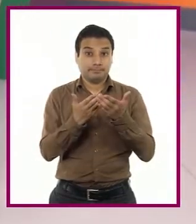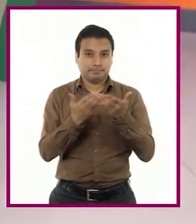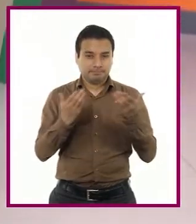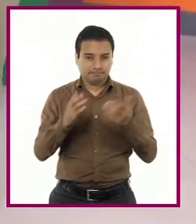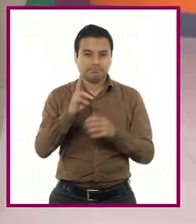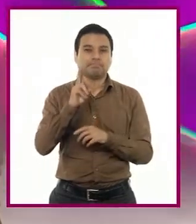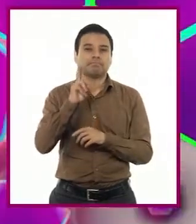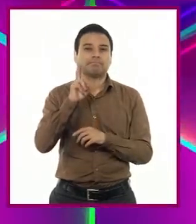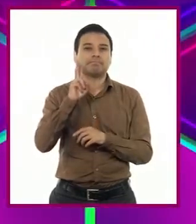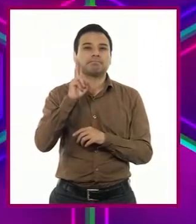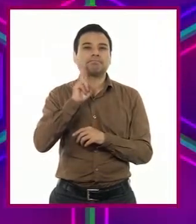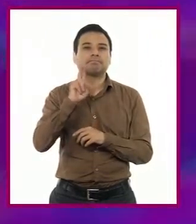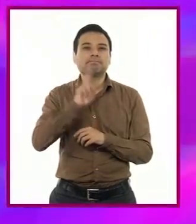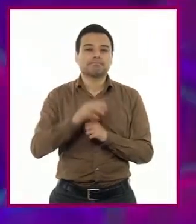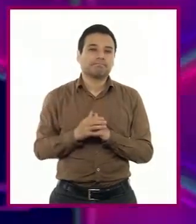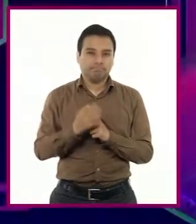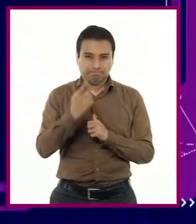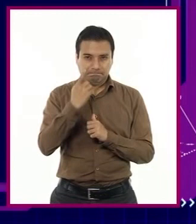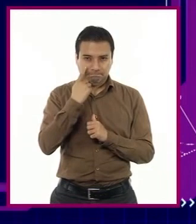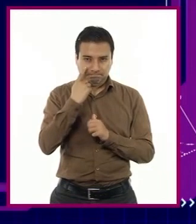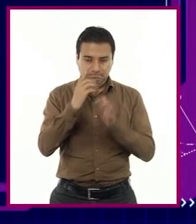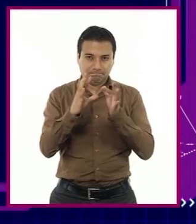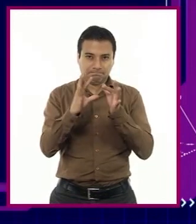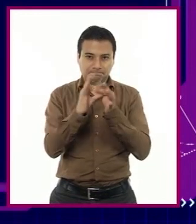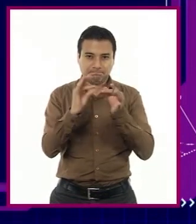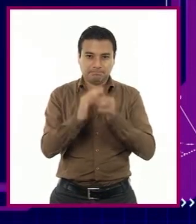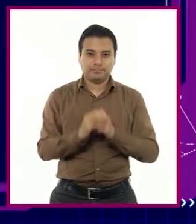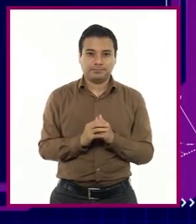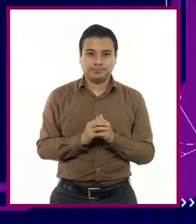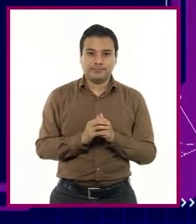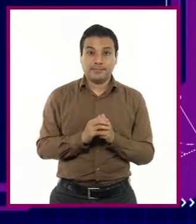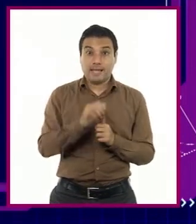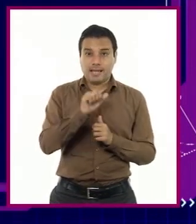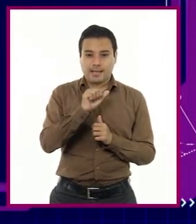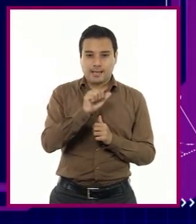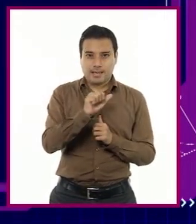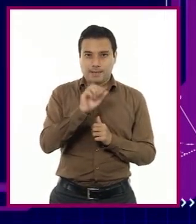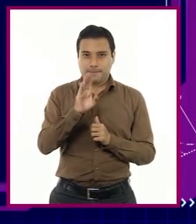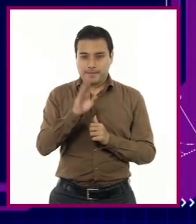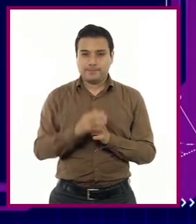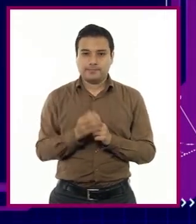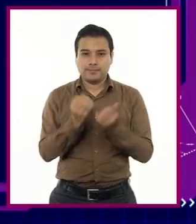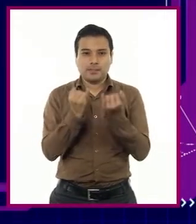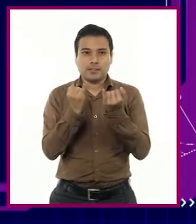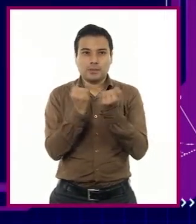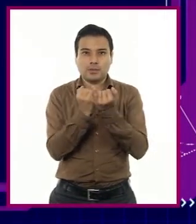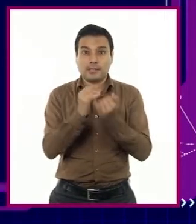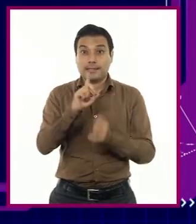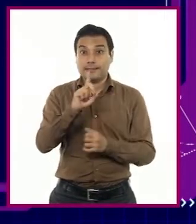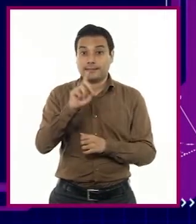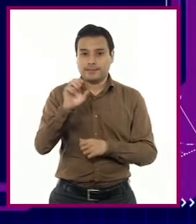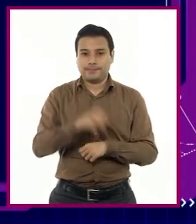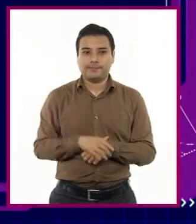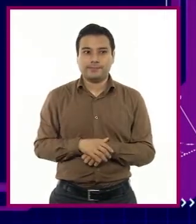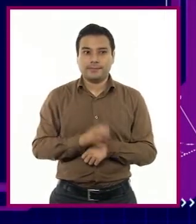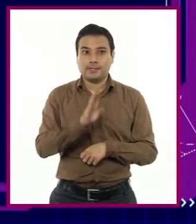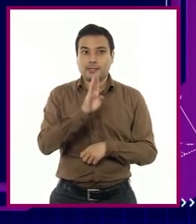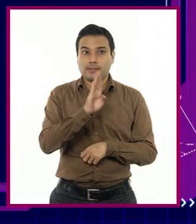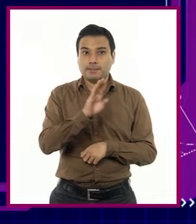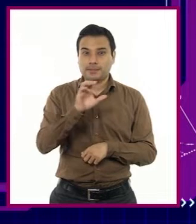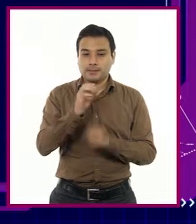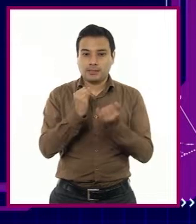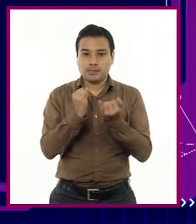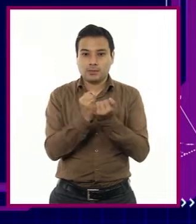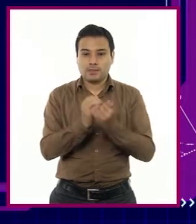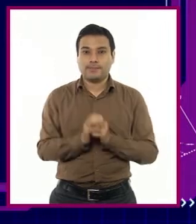con cada dato. El lado AB es congruente con el lado DE y el lado BC es congruente